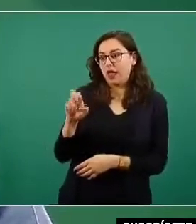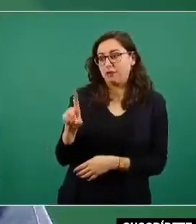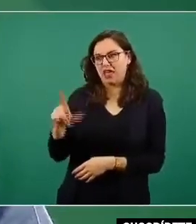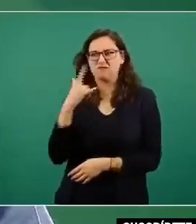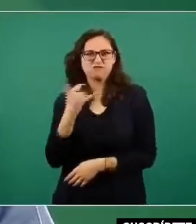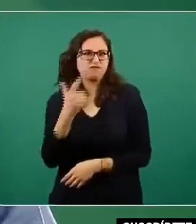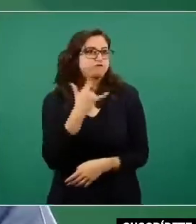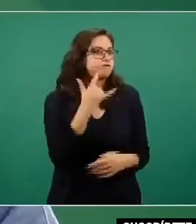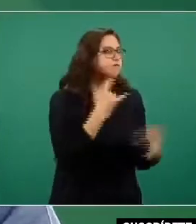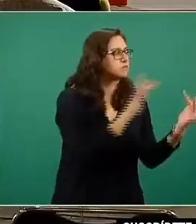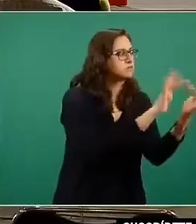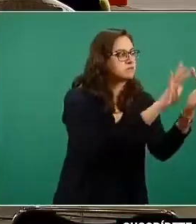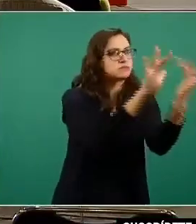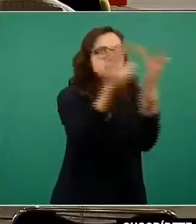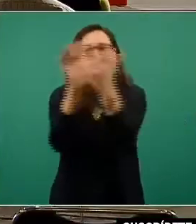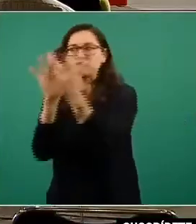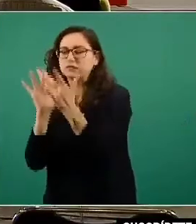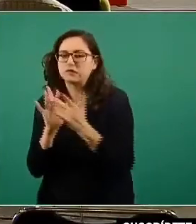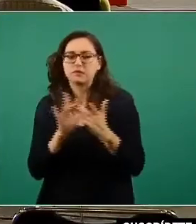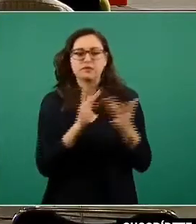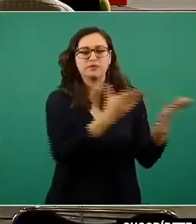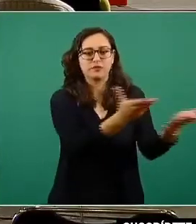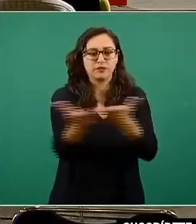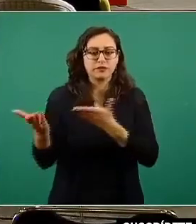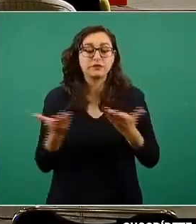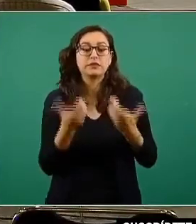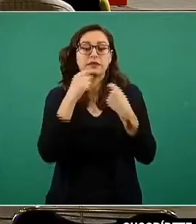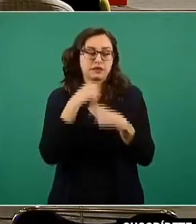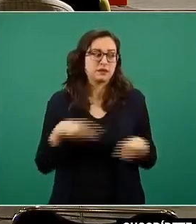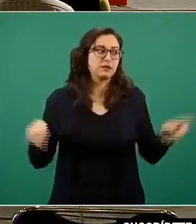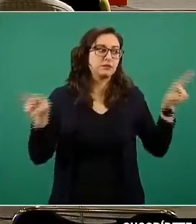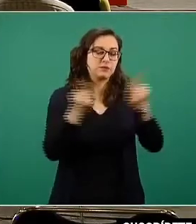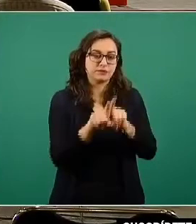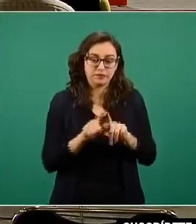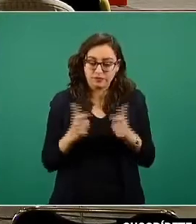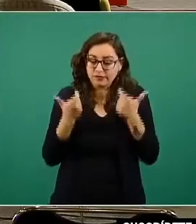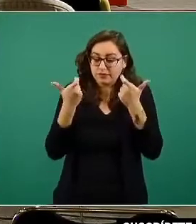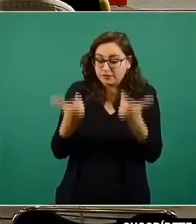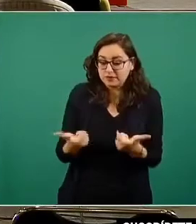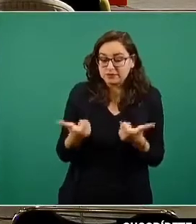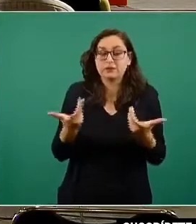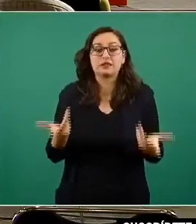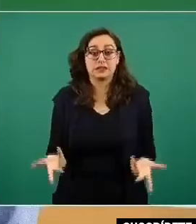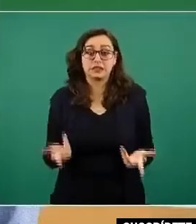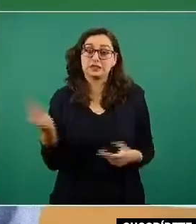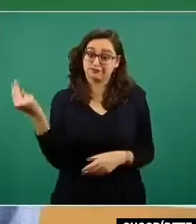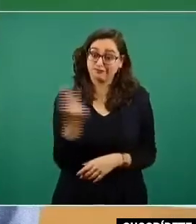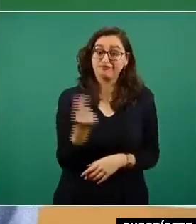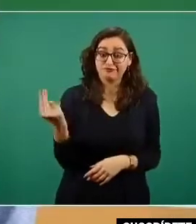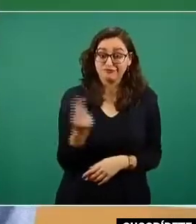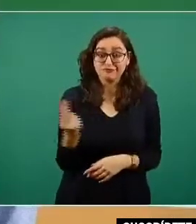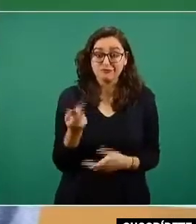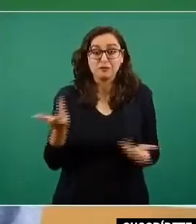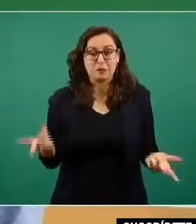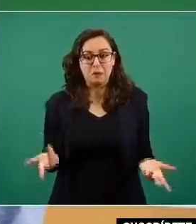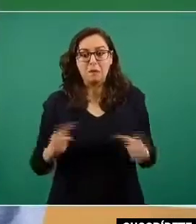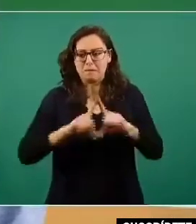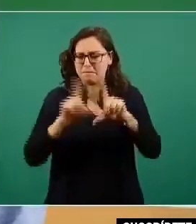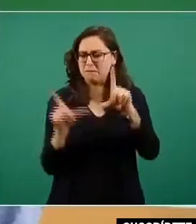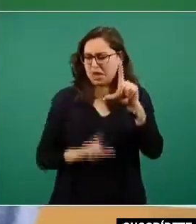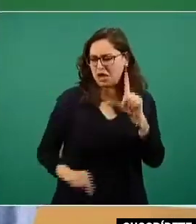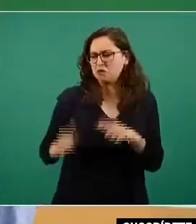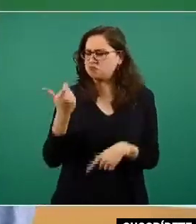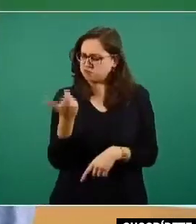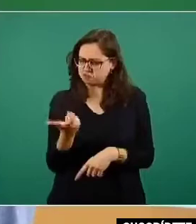esas oportunidades. Depende también del dinero que tengan los países. México es un país de ingresos medios altos